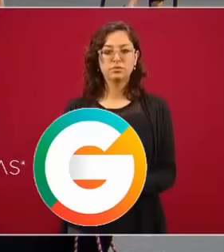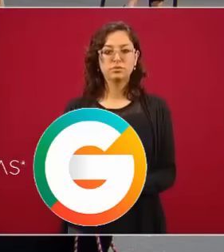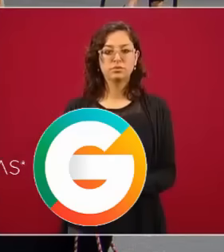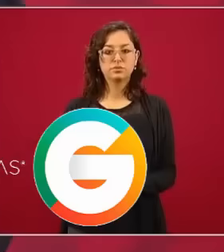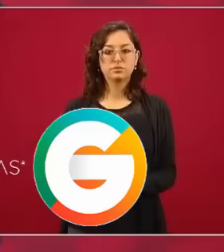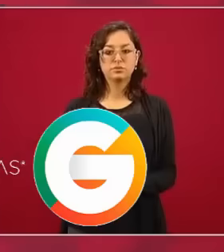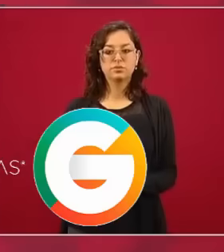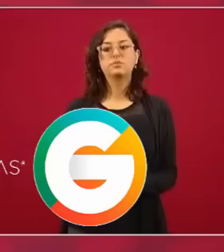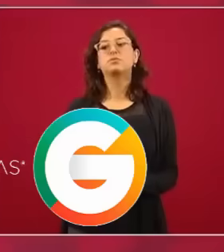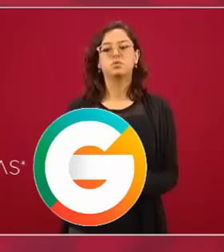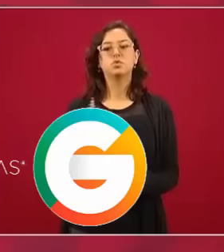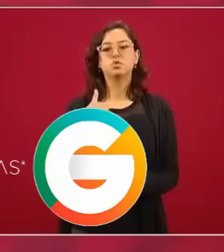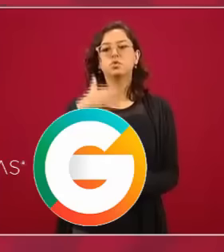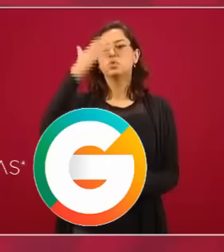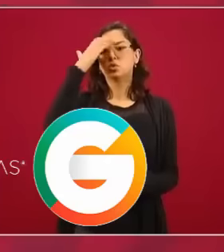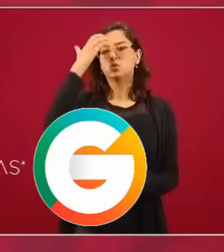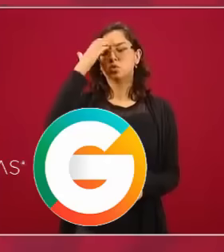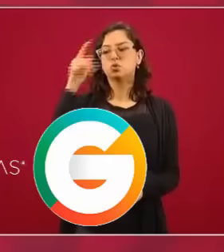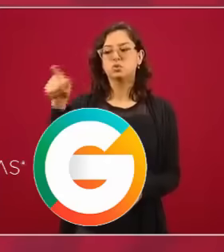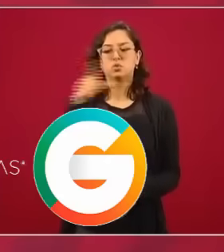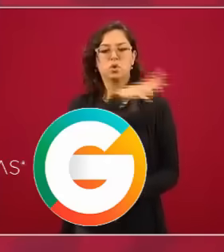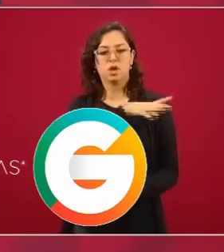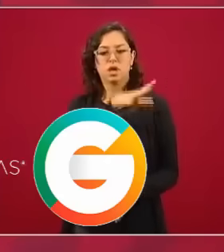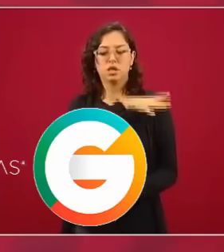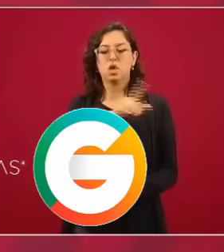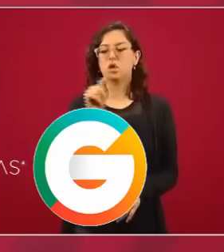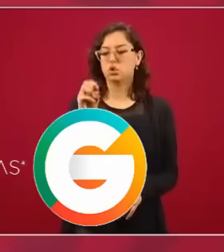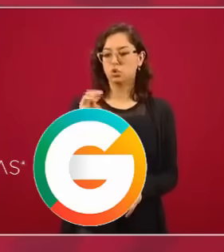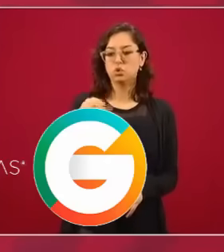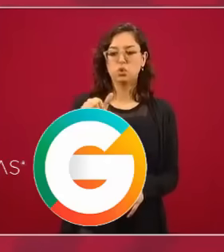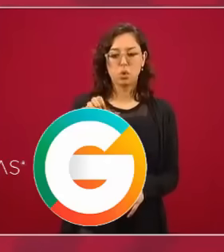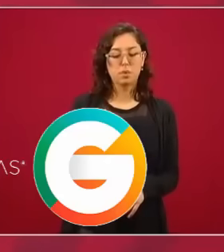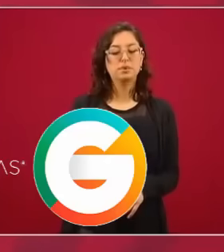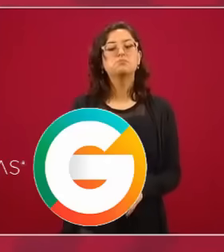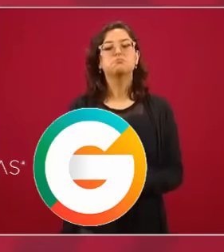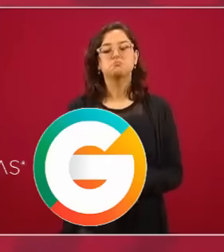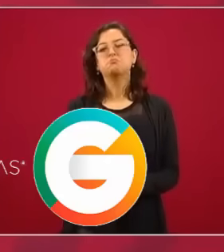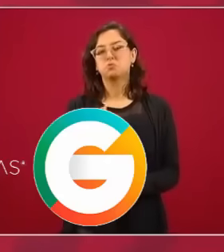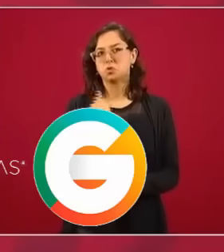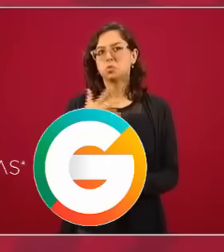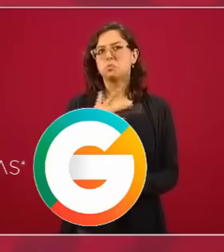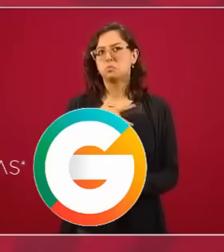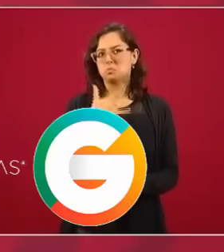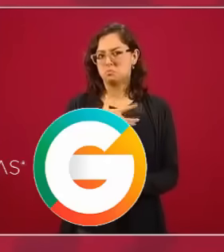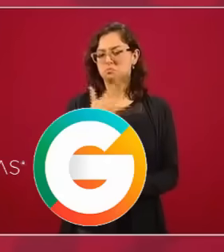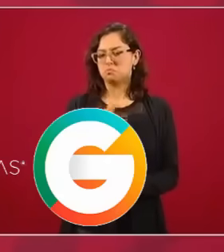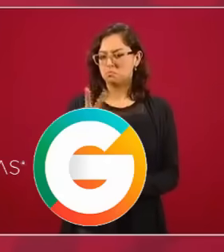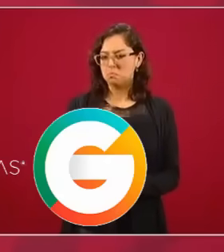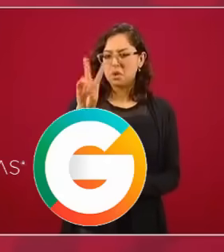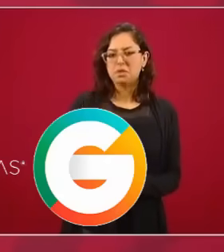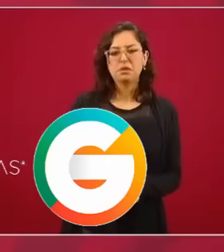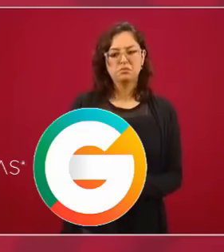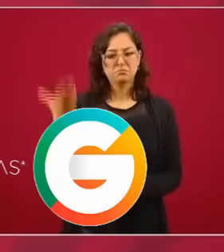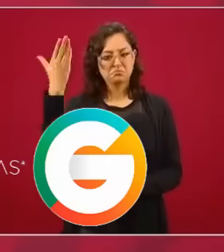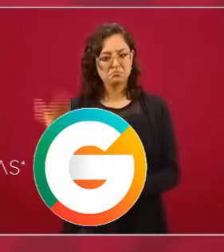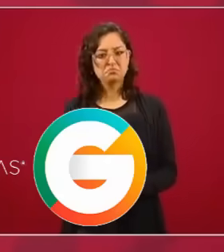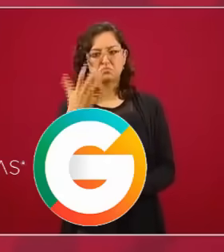conozco al general Tomás Ángeles y sí lo considero una gente